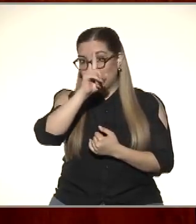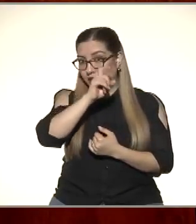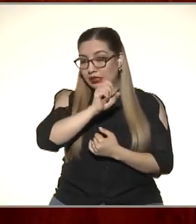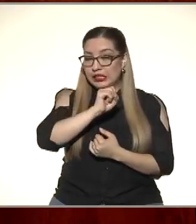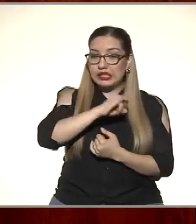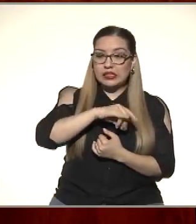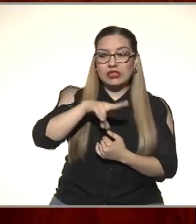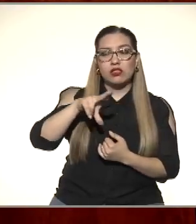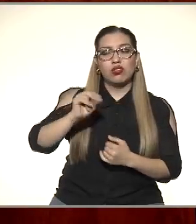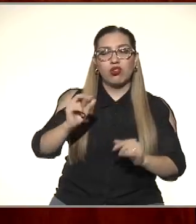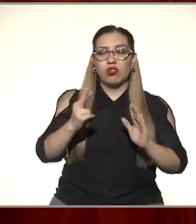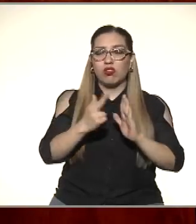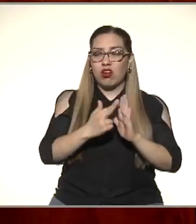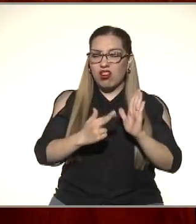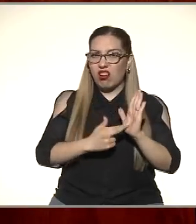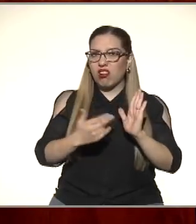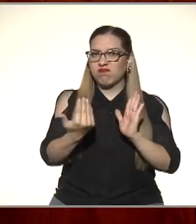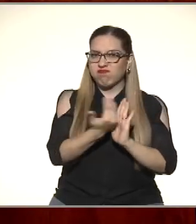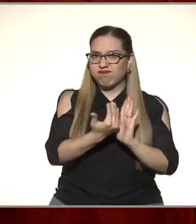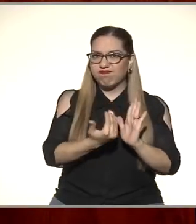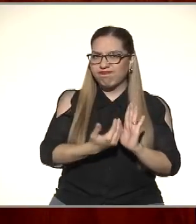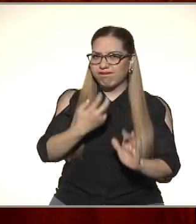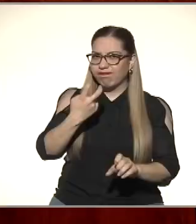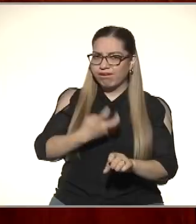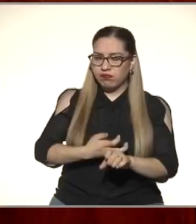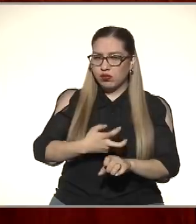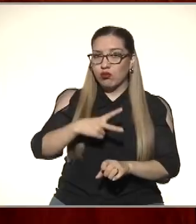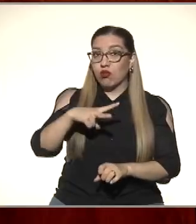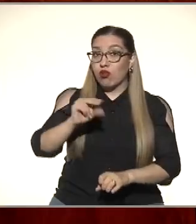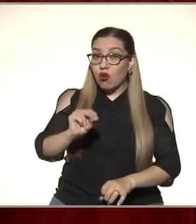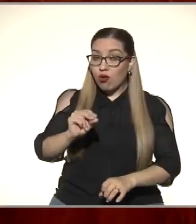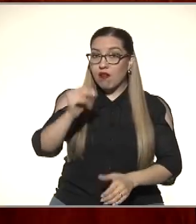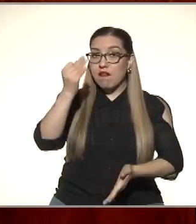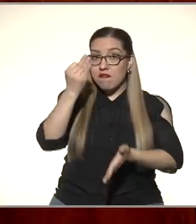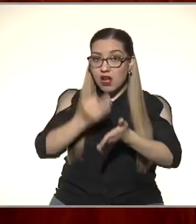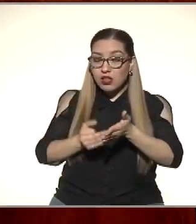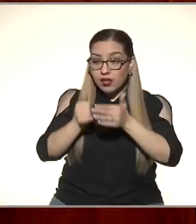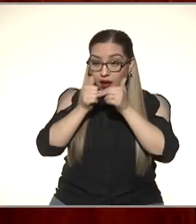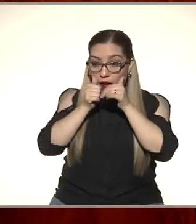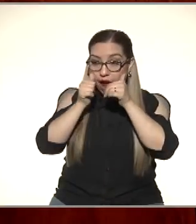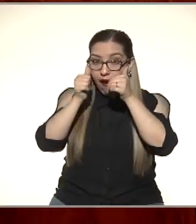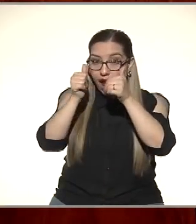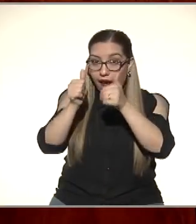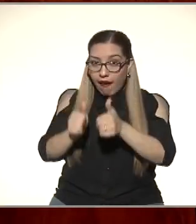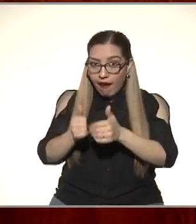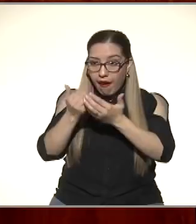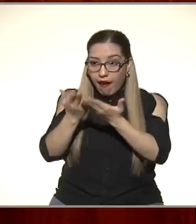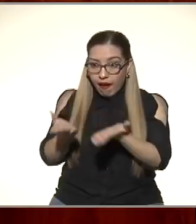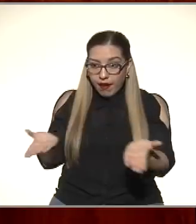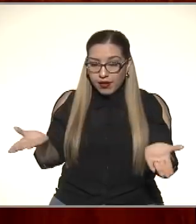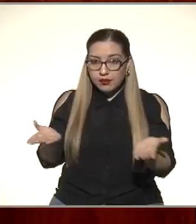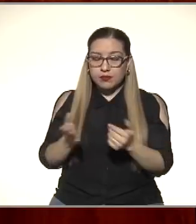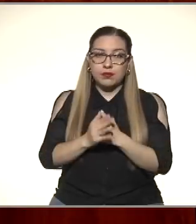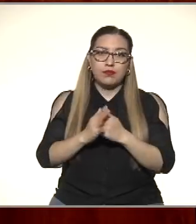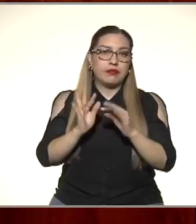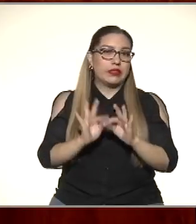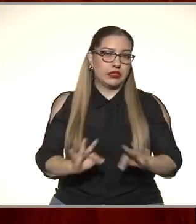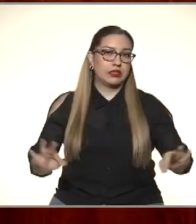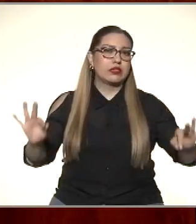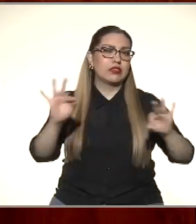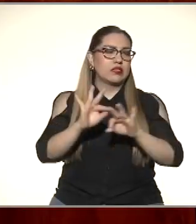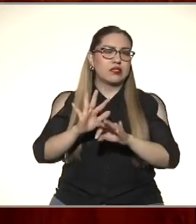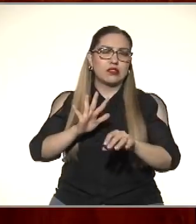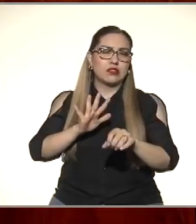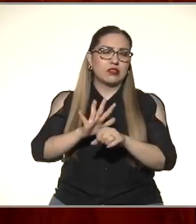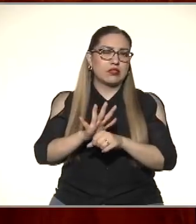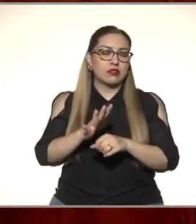sí, qué no, cómo, sin escucharlos. ¿Sí? Aquí creo que lo más importante, otra vez, entender